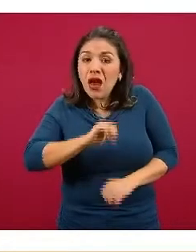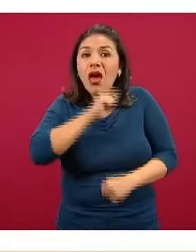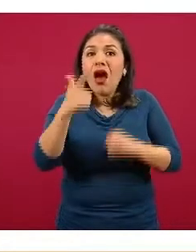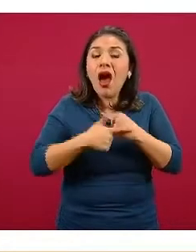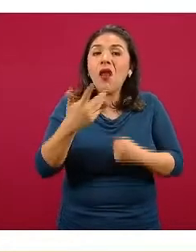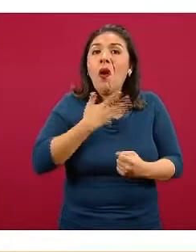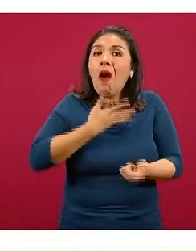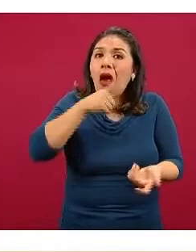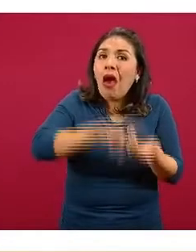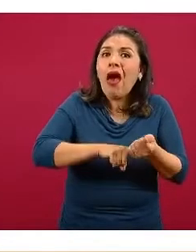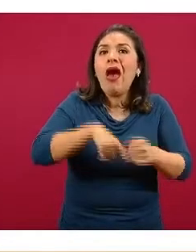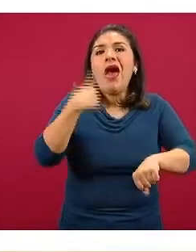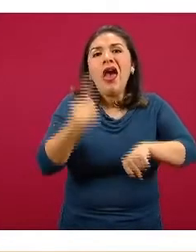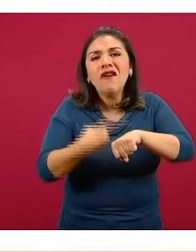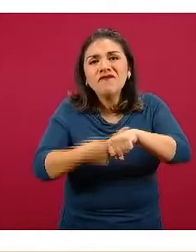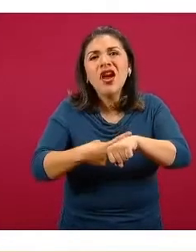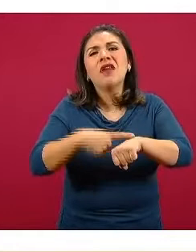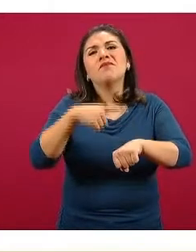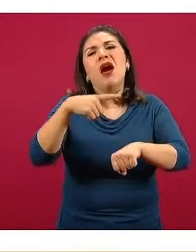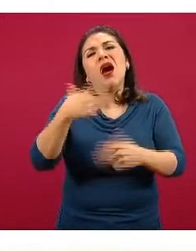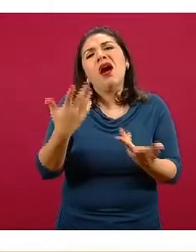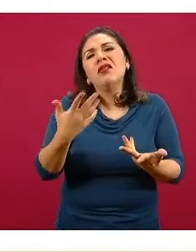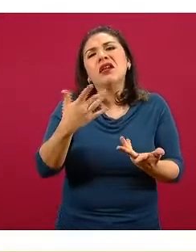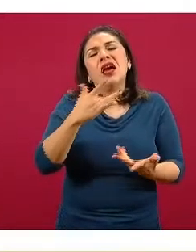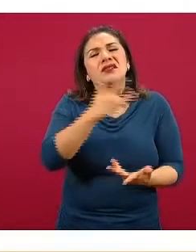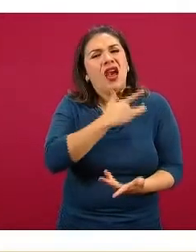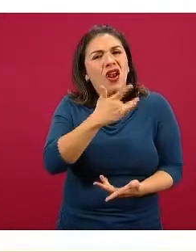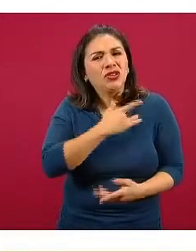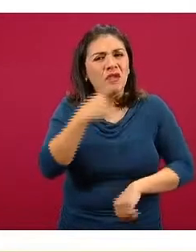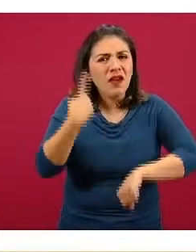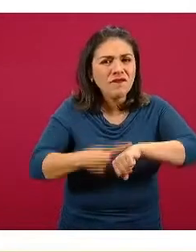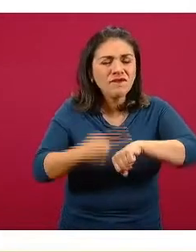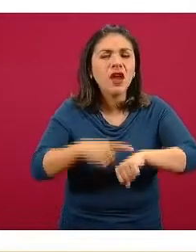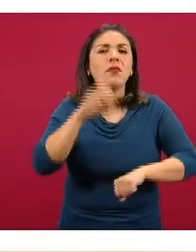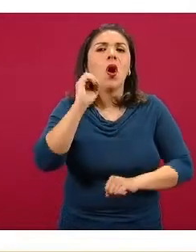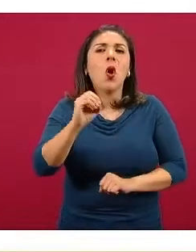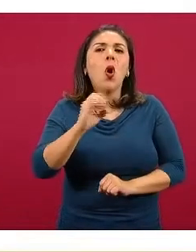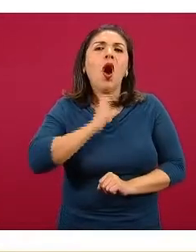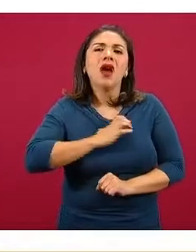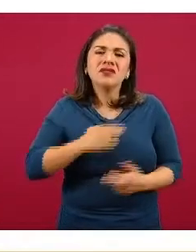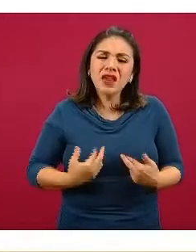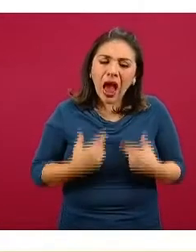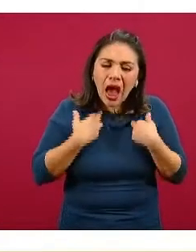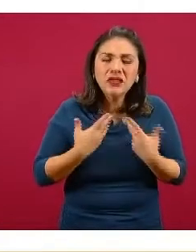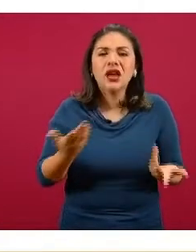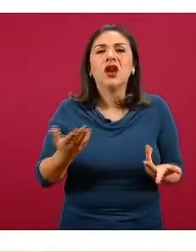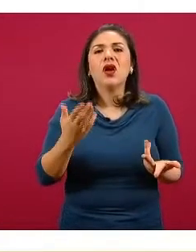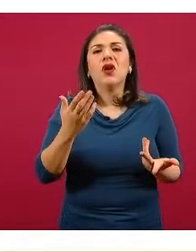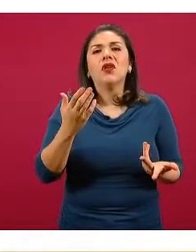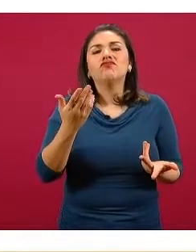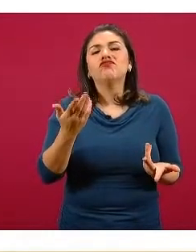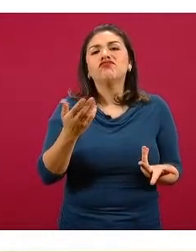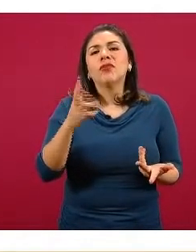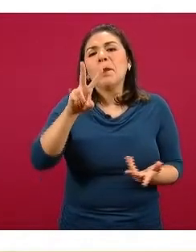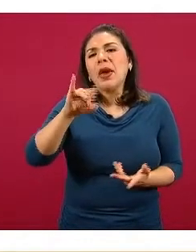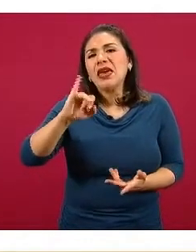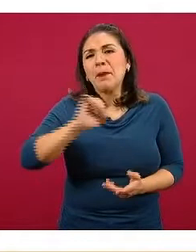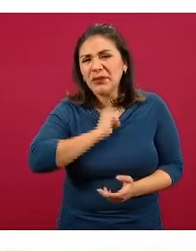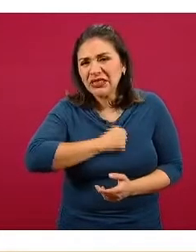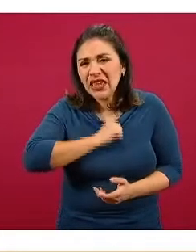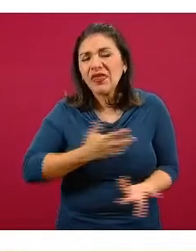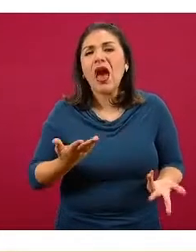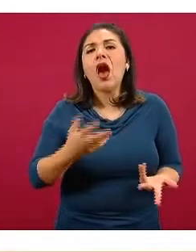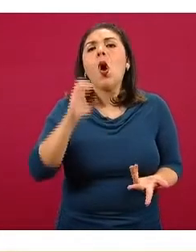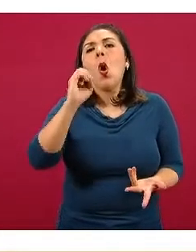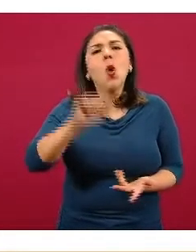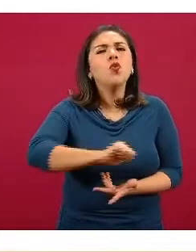tienen las comorbilidades como enfermedades cardíacas, inmunodepresión, específicamente VIH-Sida,